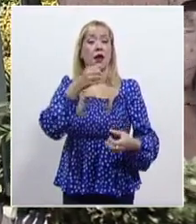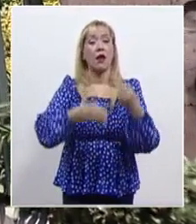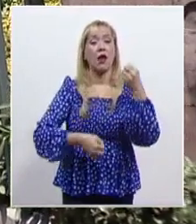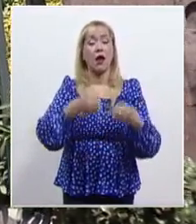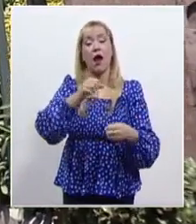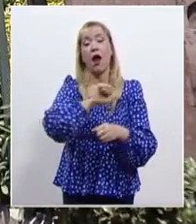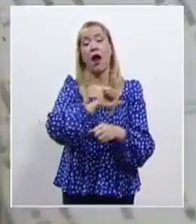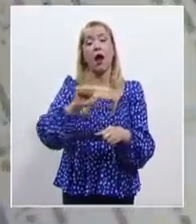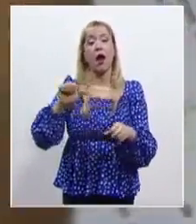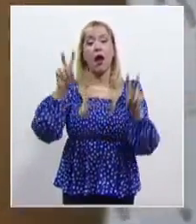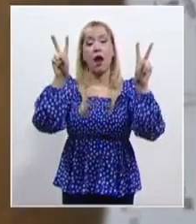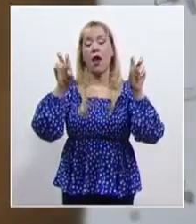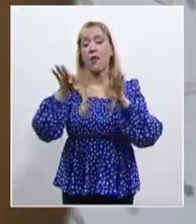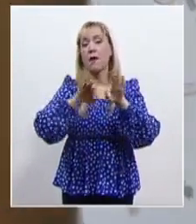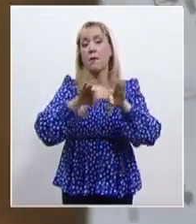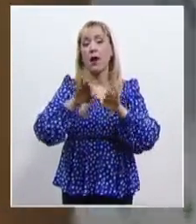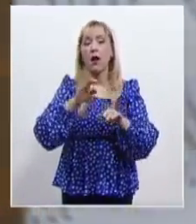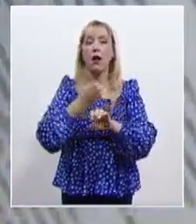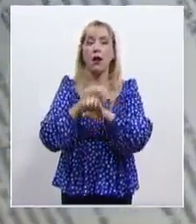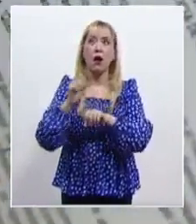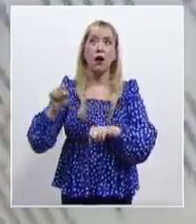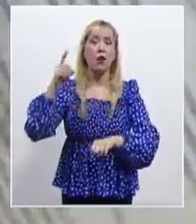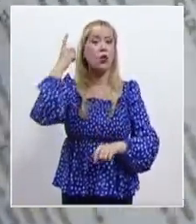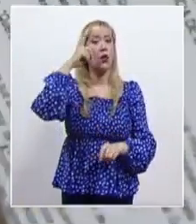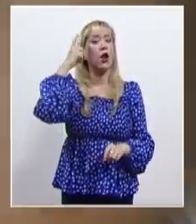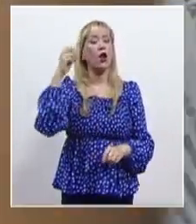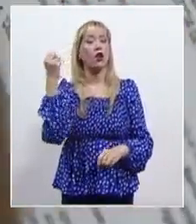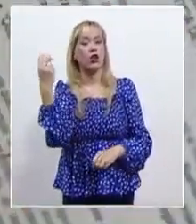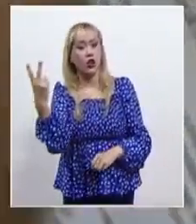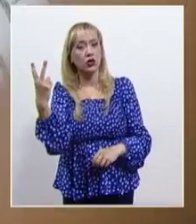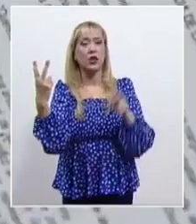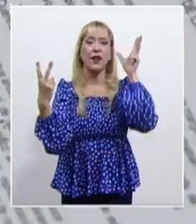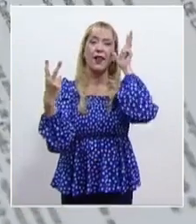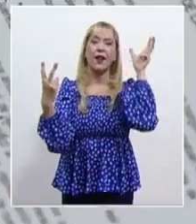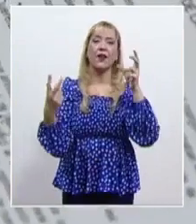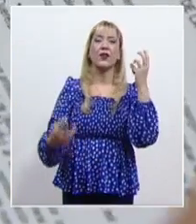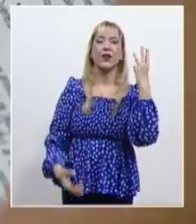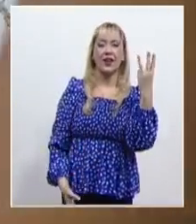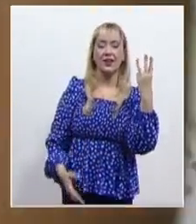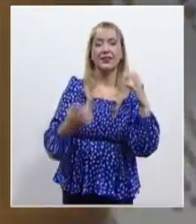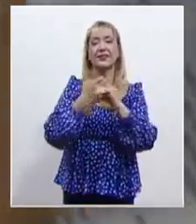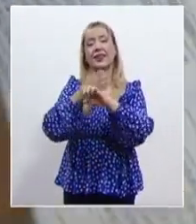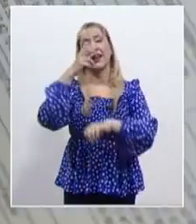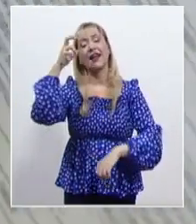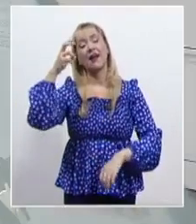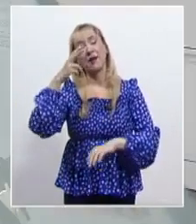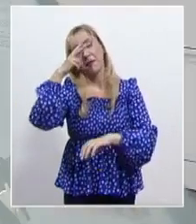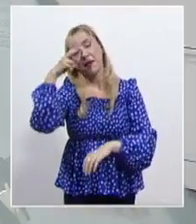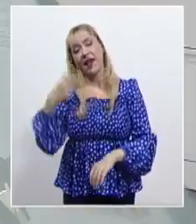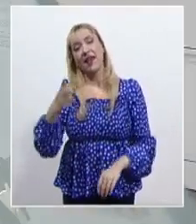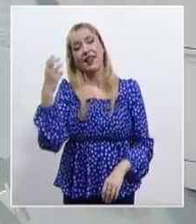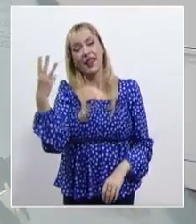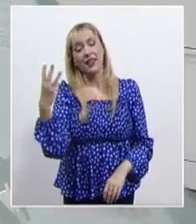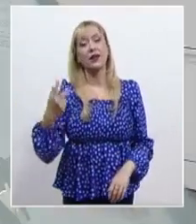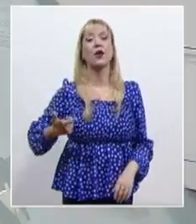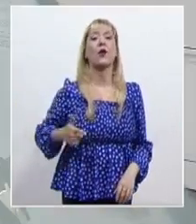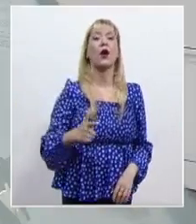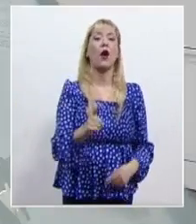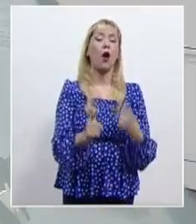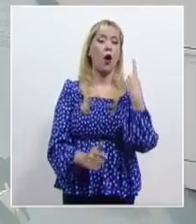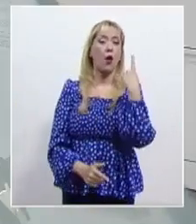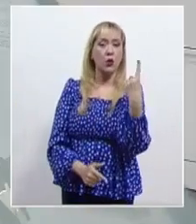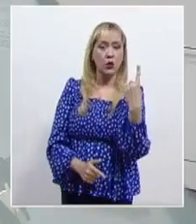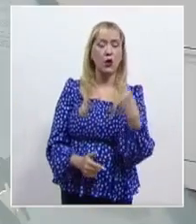del país. En Durango se crean 2, en Hidalgo 3, en el Estado de México 3 y en Guanajuato 1. Todos son